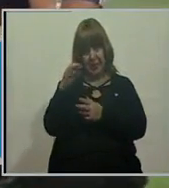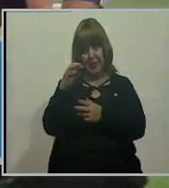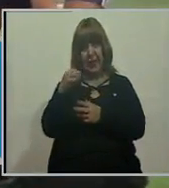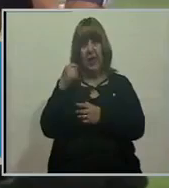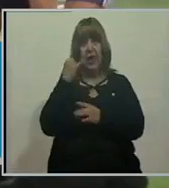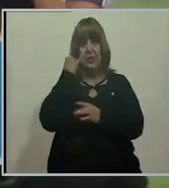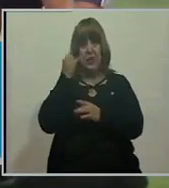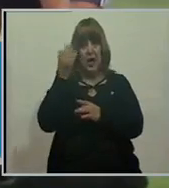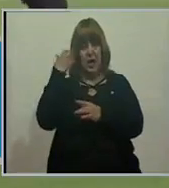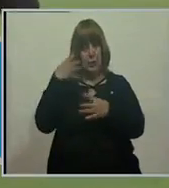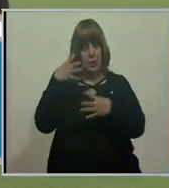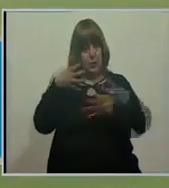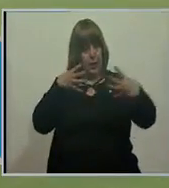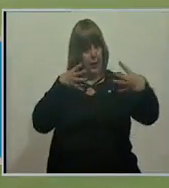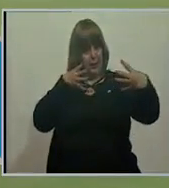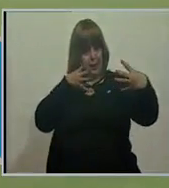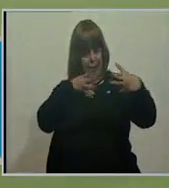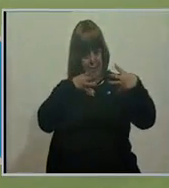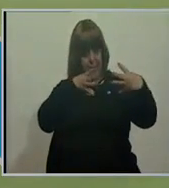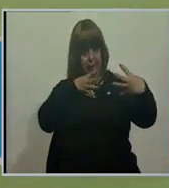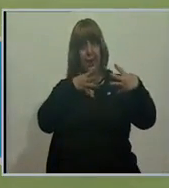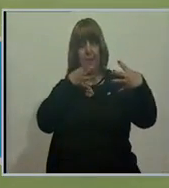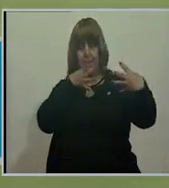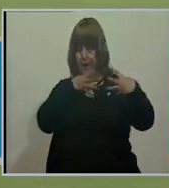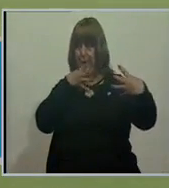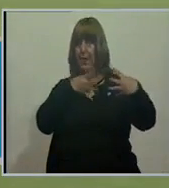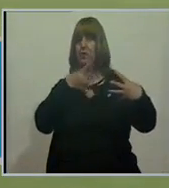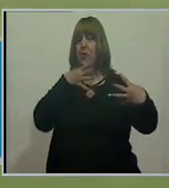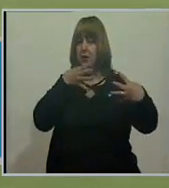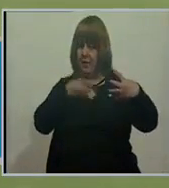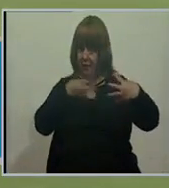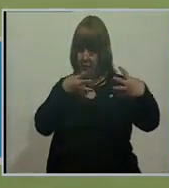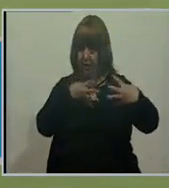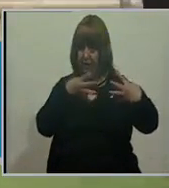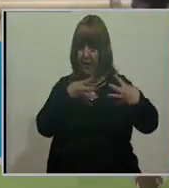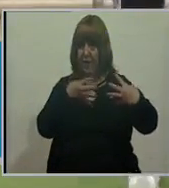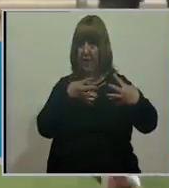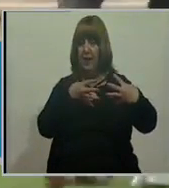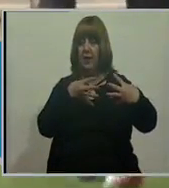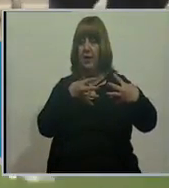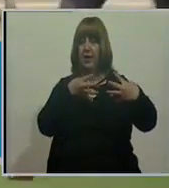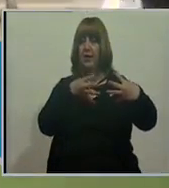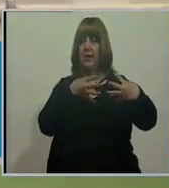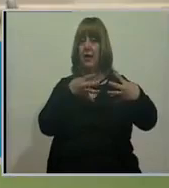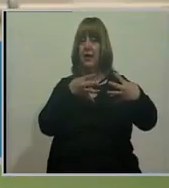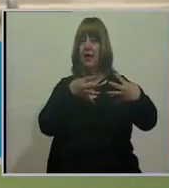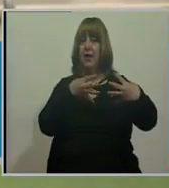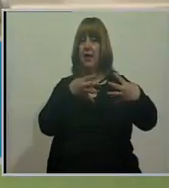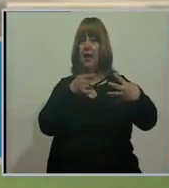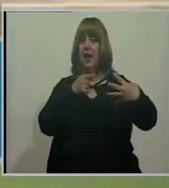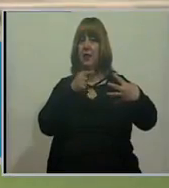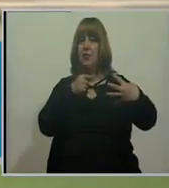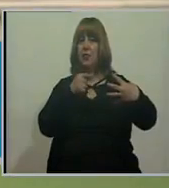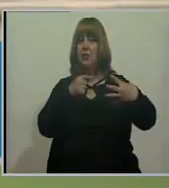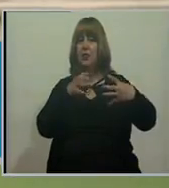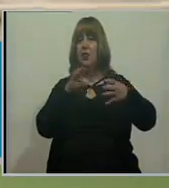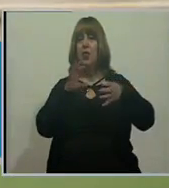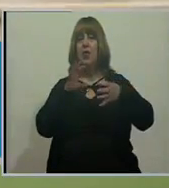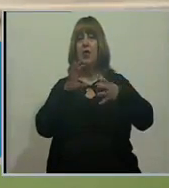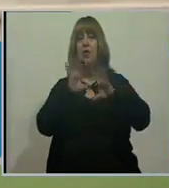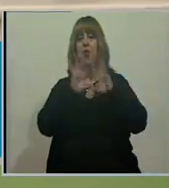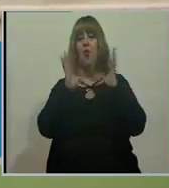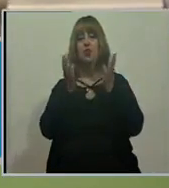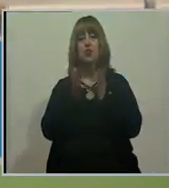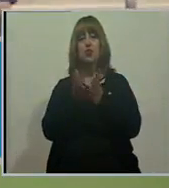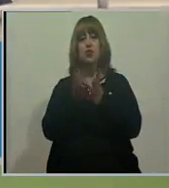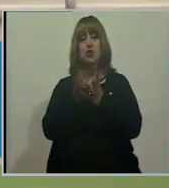guerra, guerra, que en cierto modo tiene un momento casi cúlmine por un partido de fútbol. ¿Eso lo vas